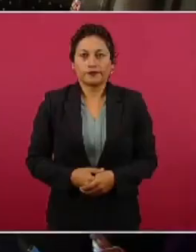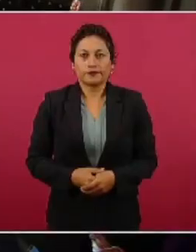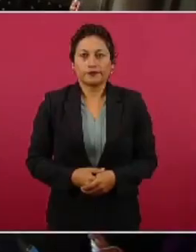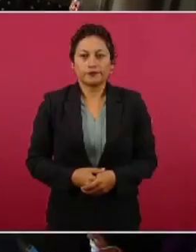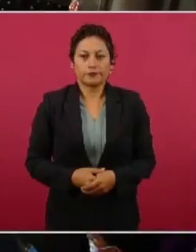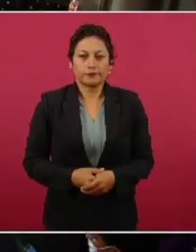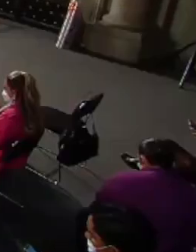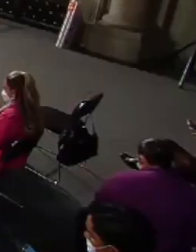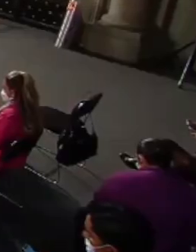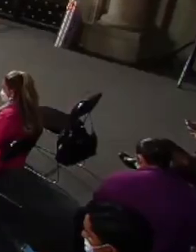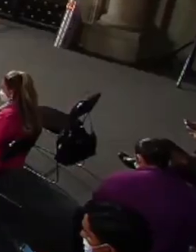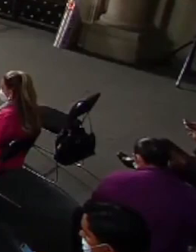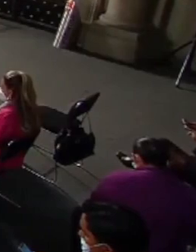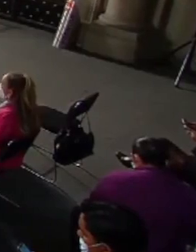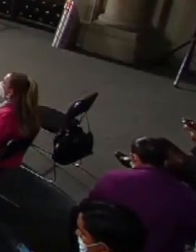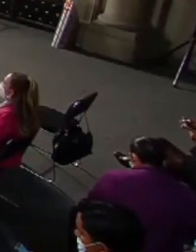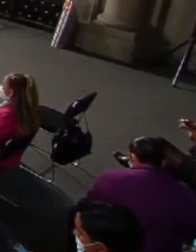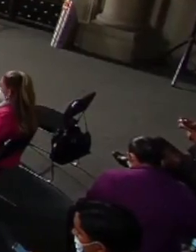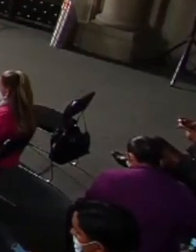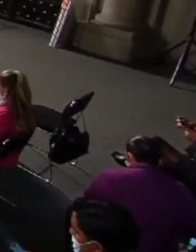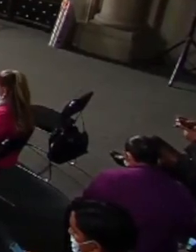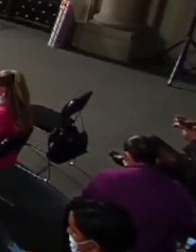Una posibilidad